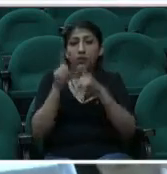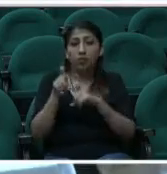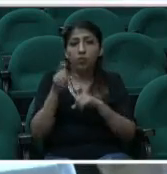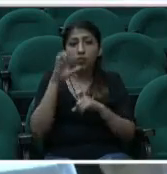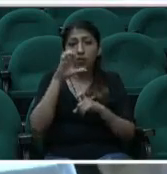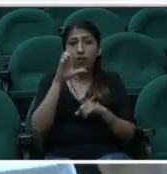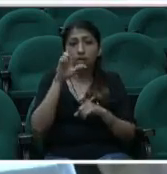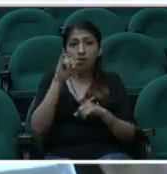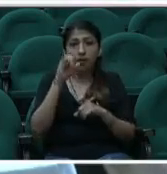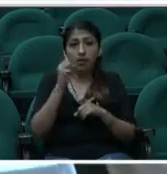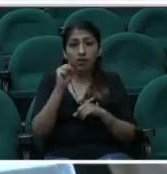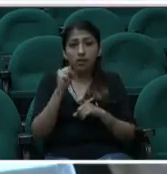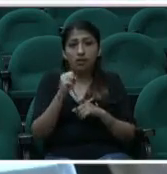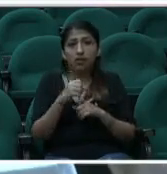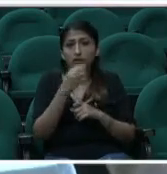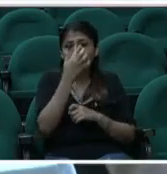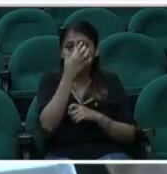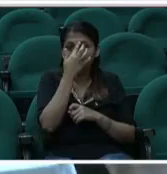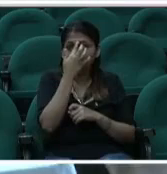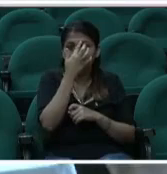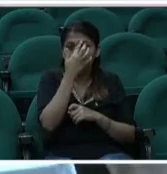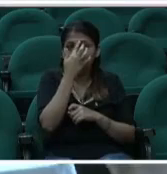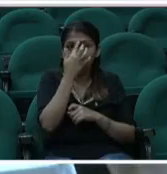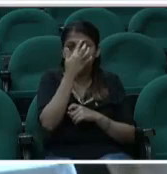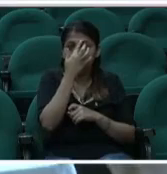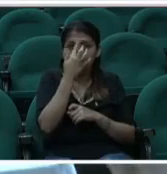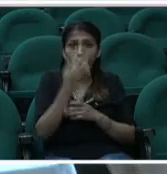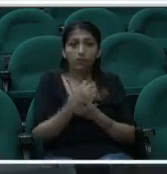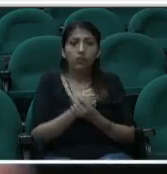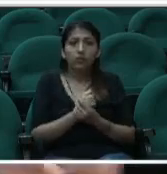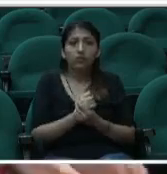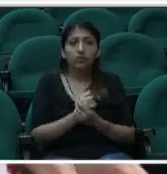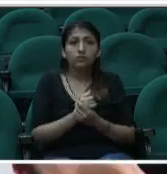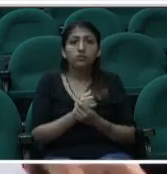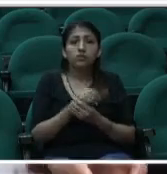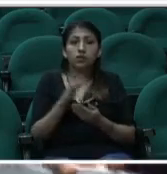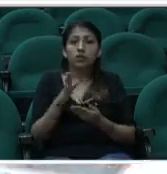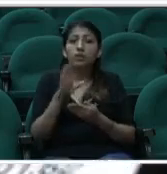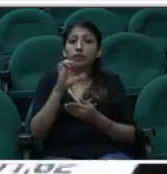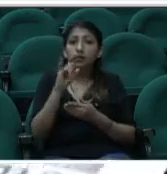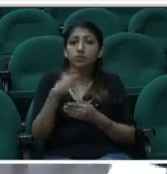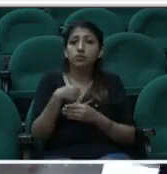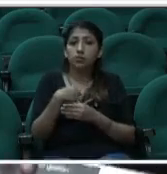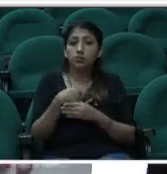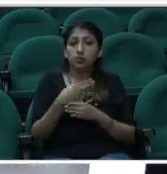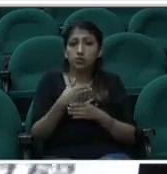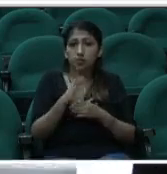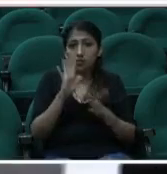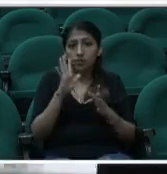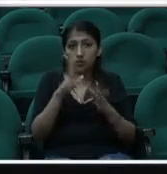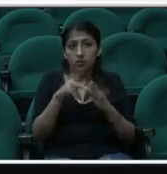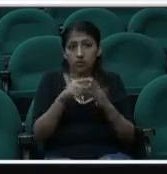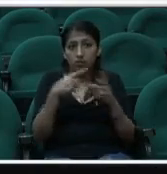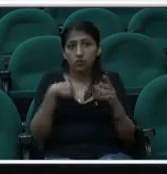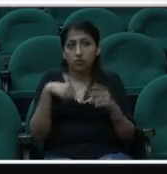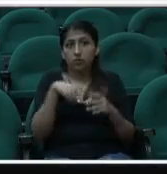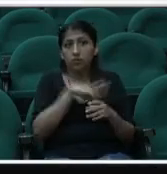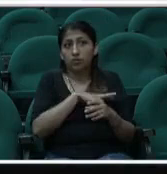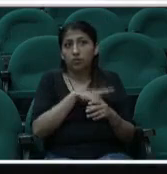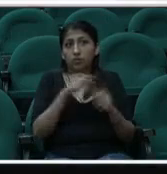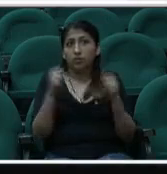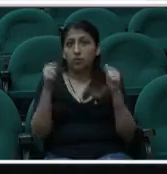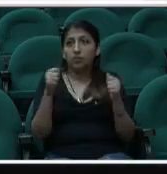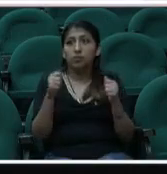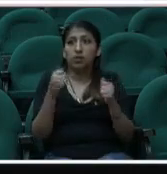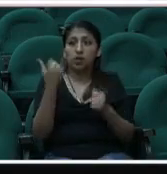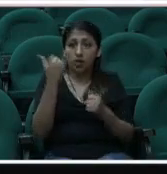la pregunta a el candidato él ya estará estimado elías como lo he mencionado en mi intervención previa nosotros en nuestra campaña